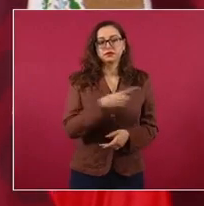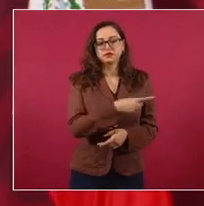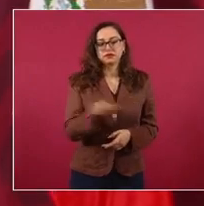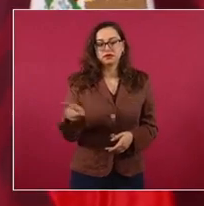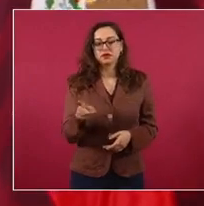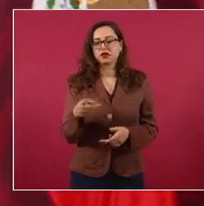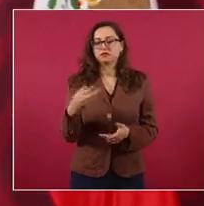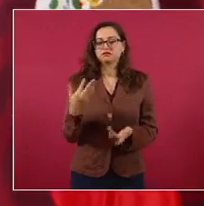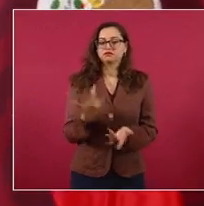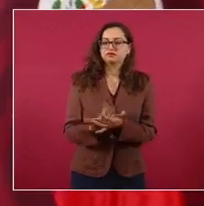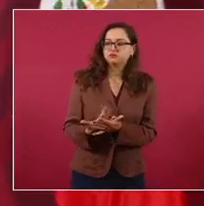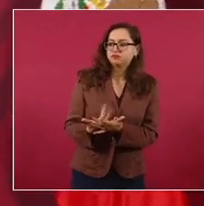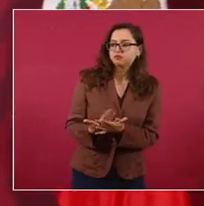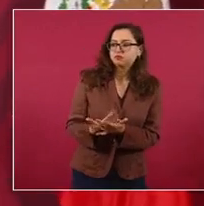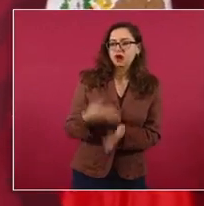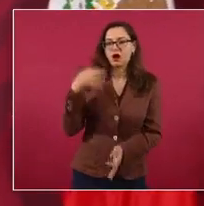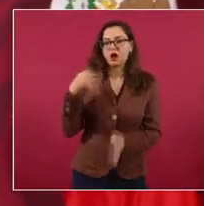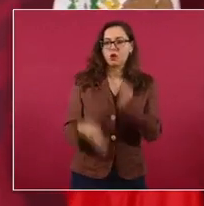sentencias o por